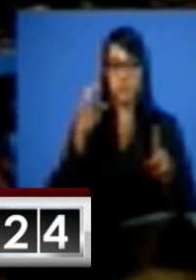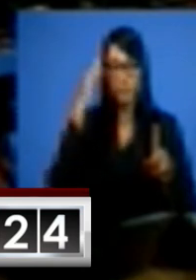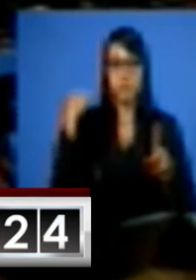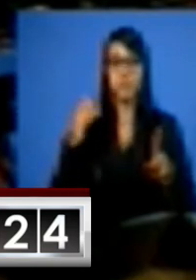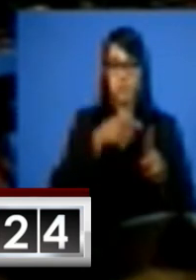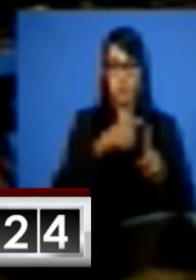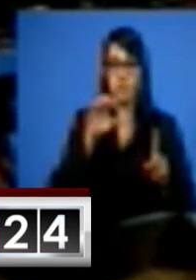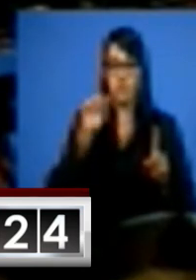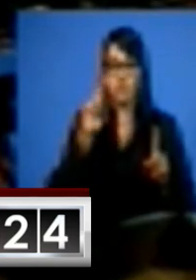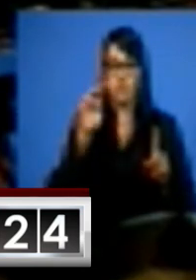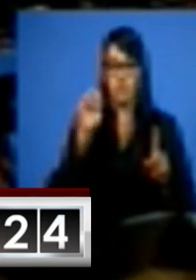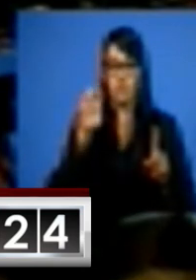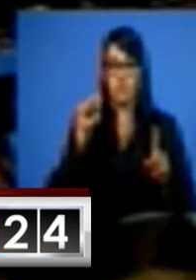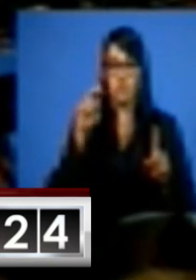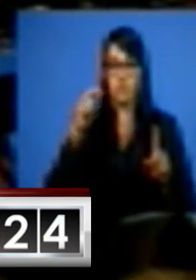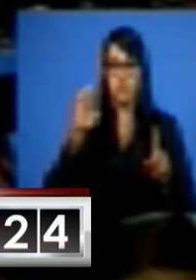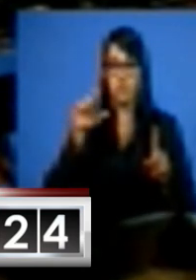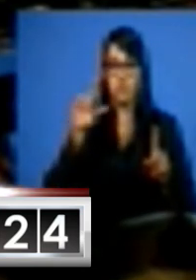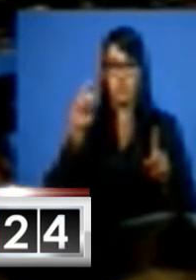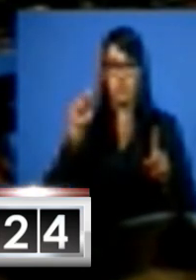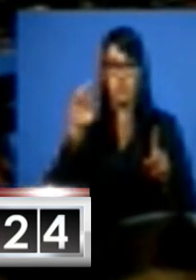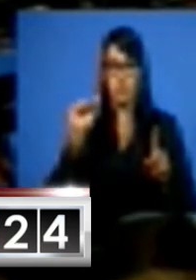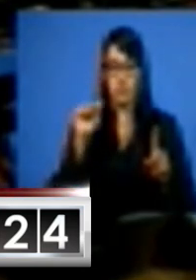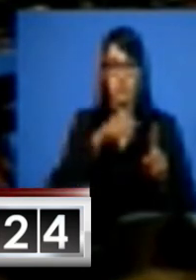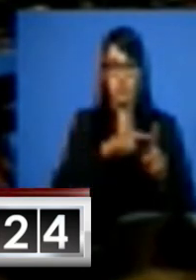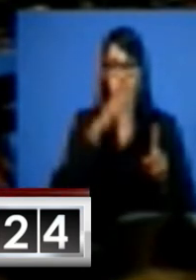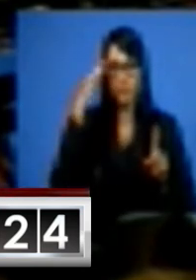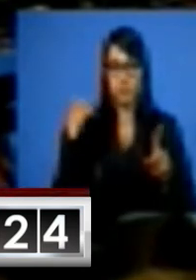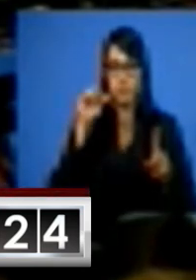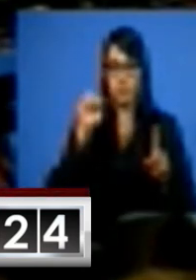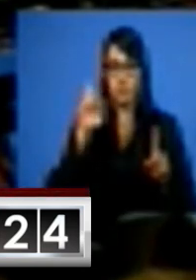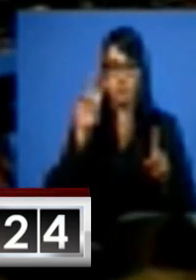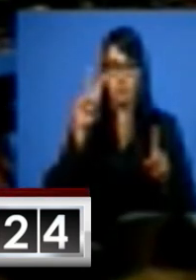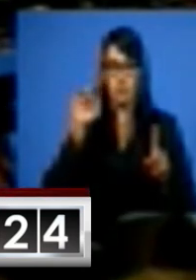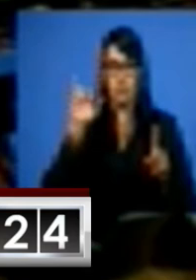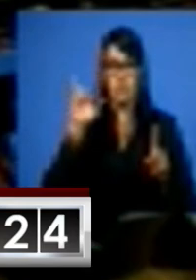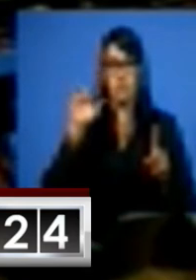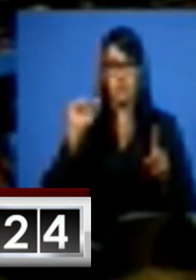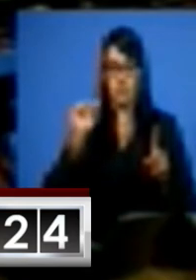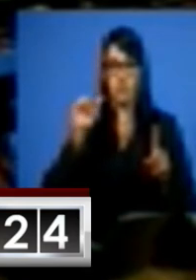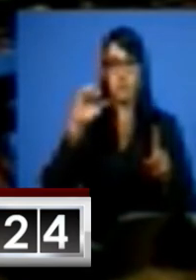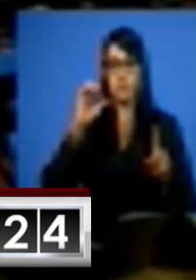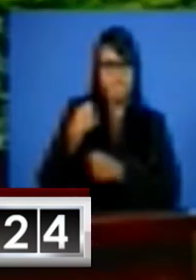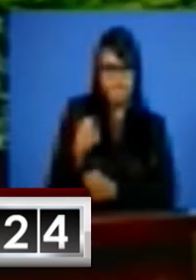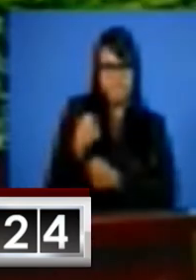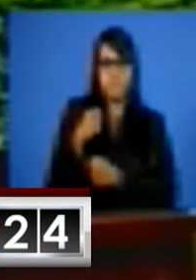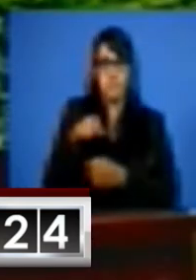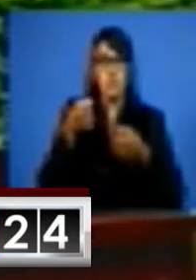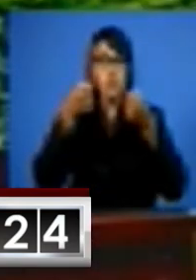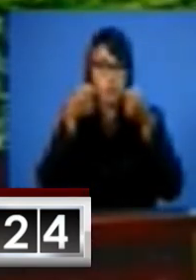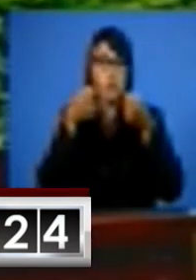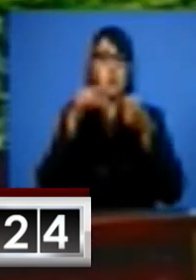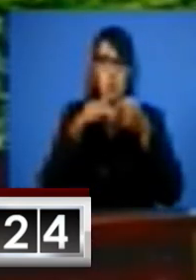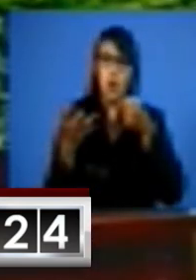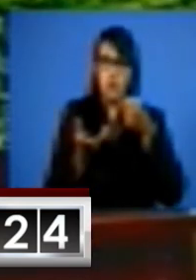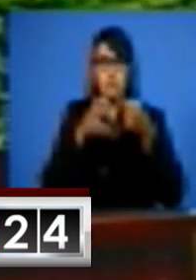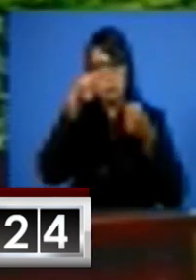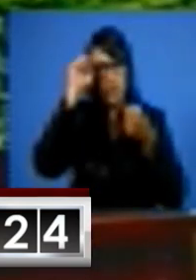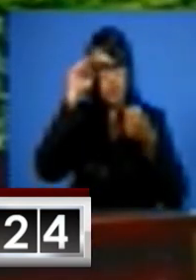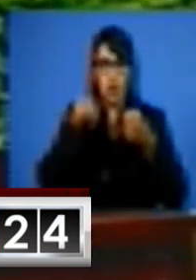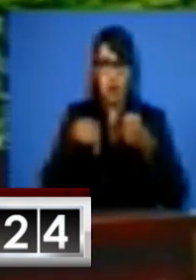aumento de la inversión pública y una mejora significativa del salario mínimo de los trabajadores sobre todo en el sector privado